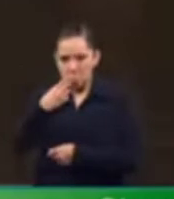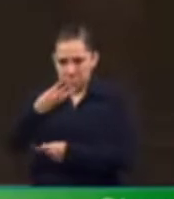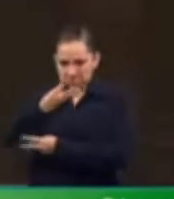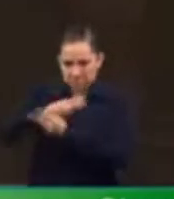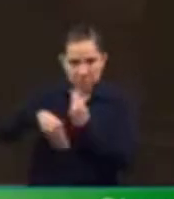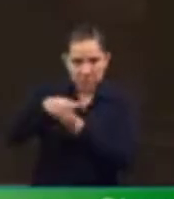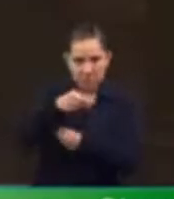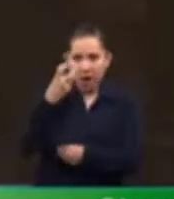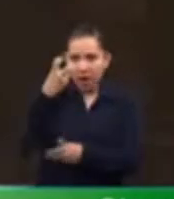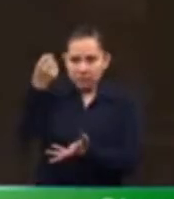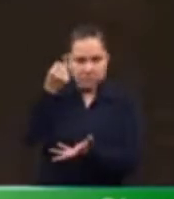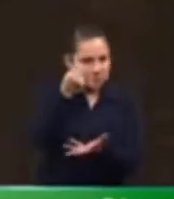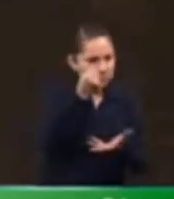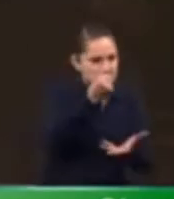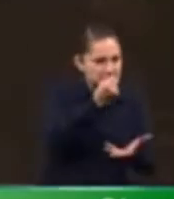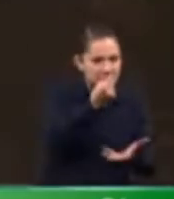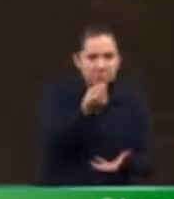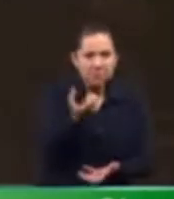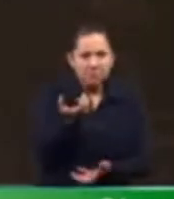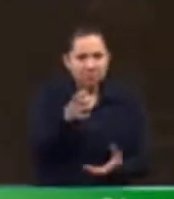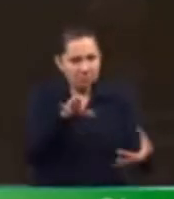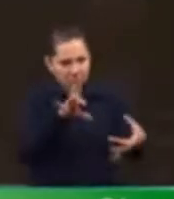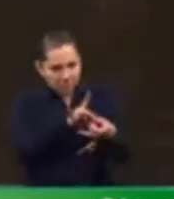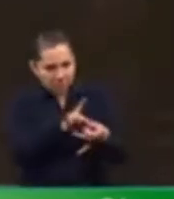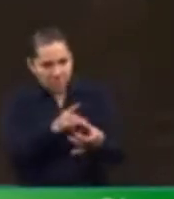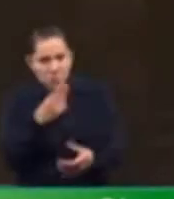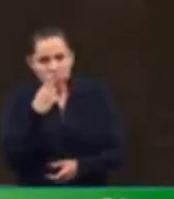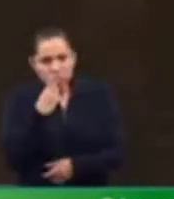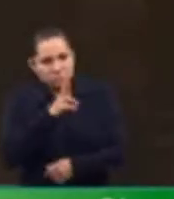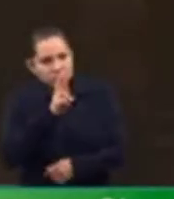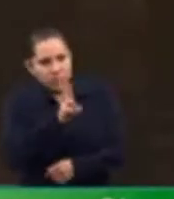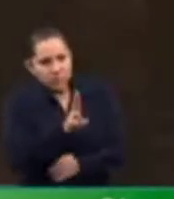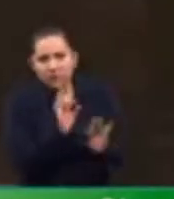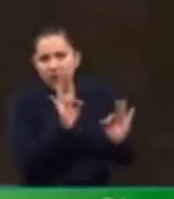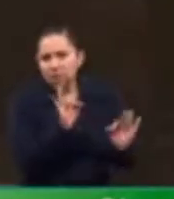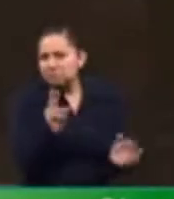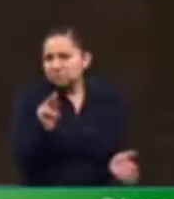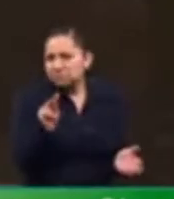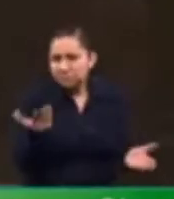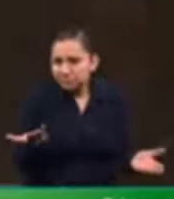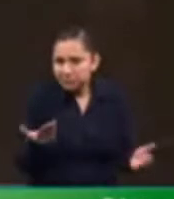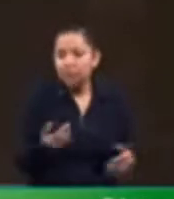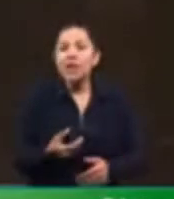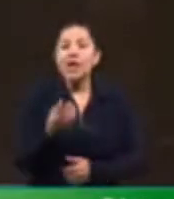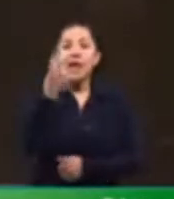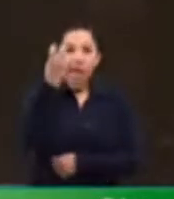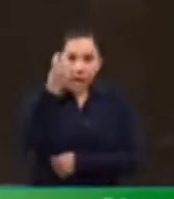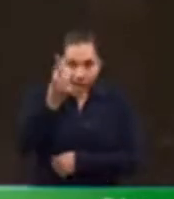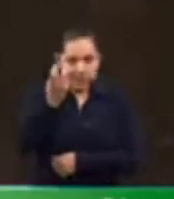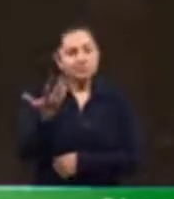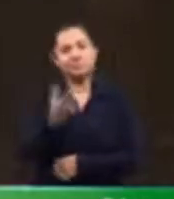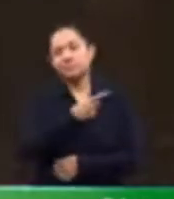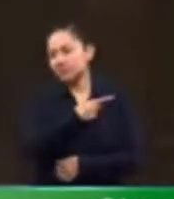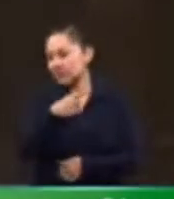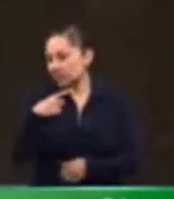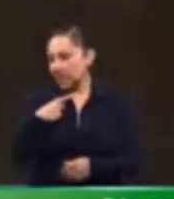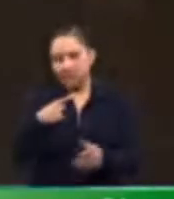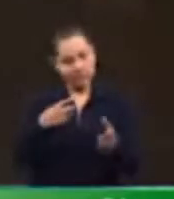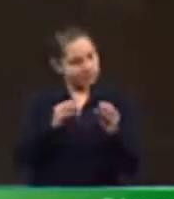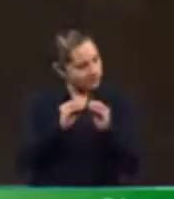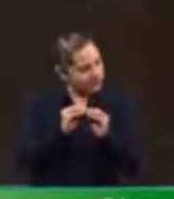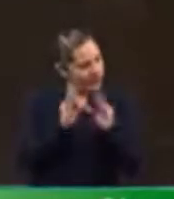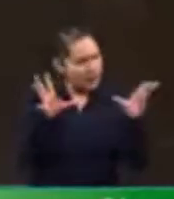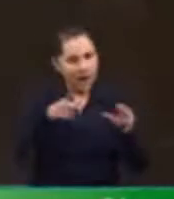Parte de la propuesta es volver a insistir en que es en los municipios donde se debe de atender